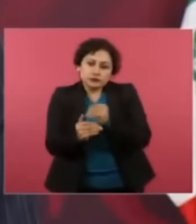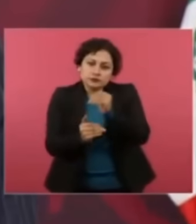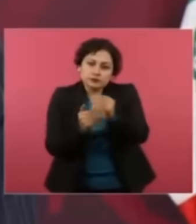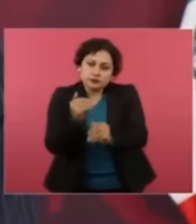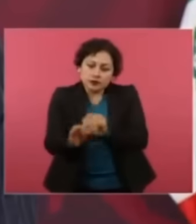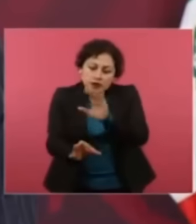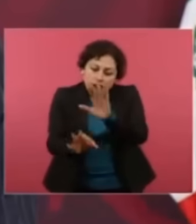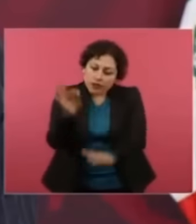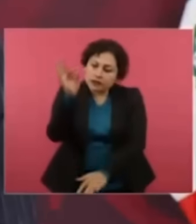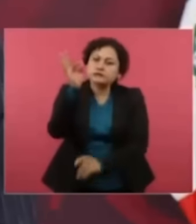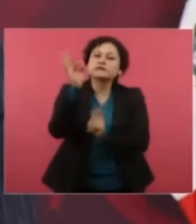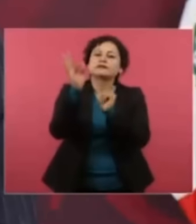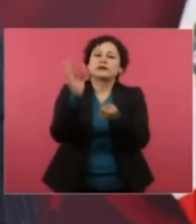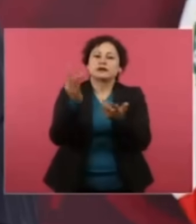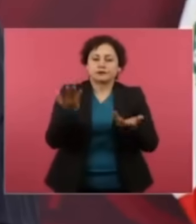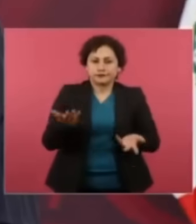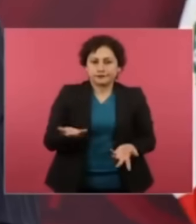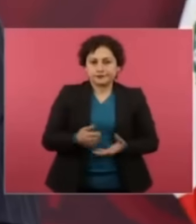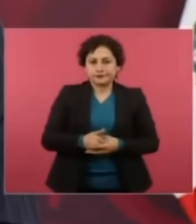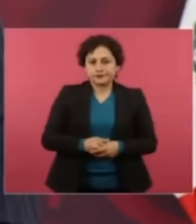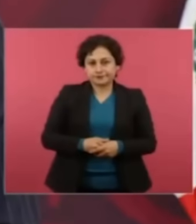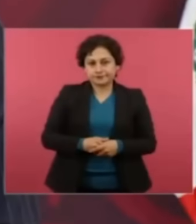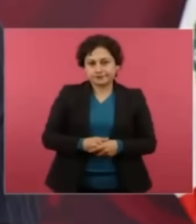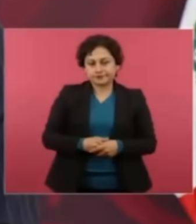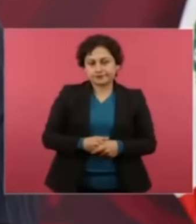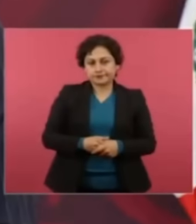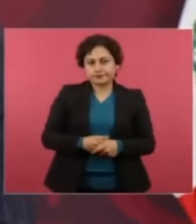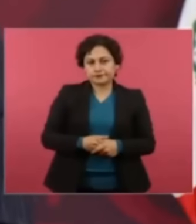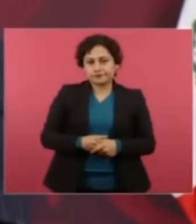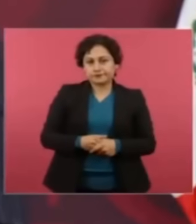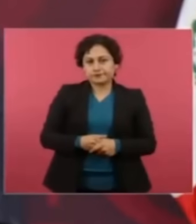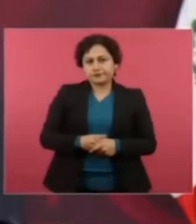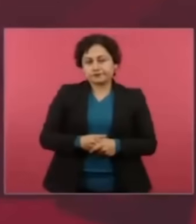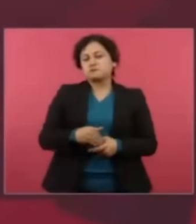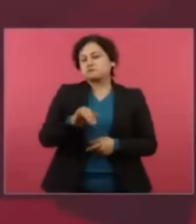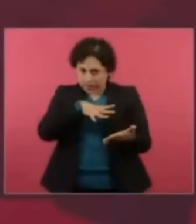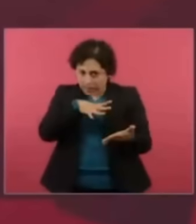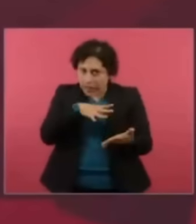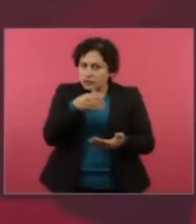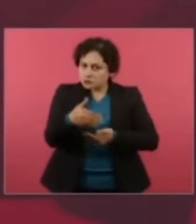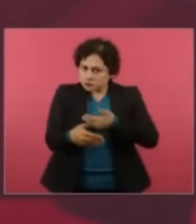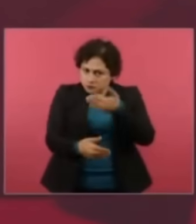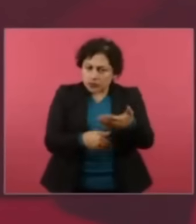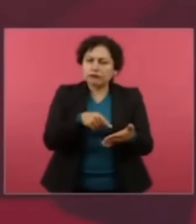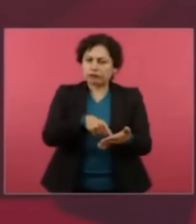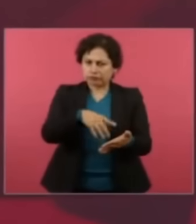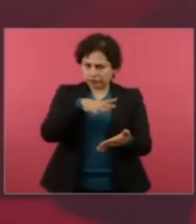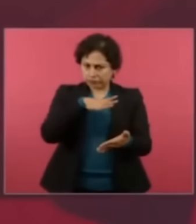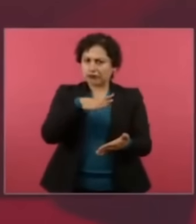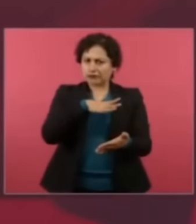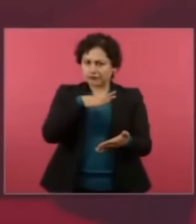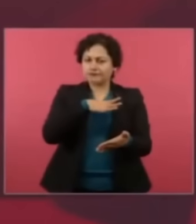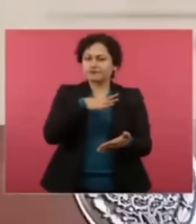al principio de su gobierno y cuál era disminuir la pobreza hoy lo ha logrado